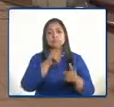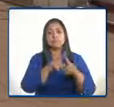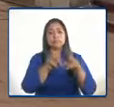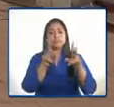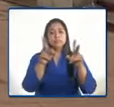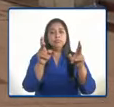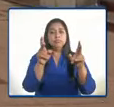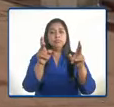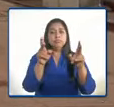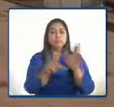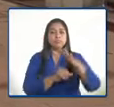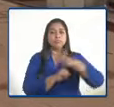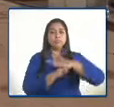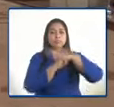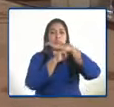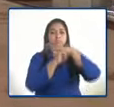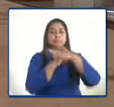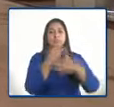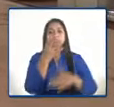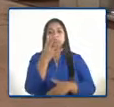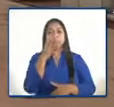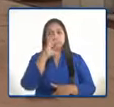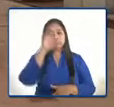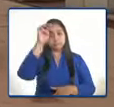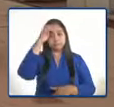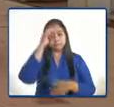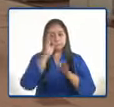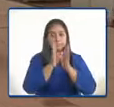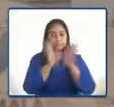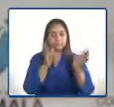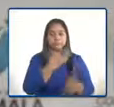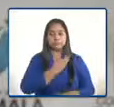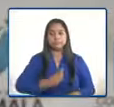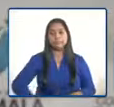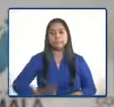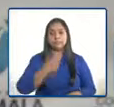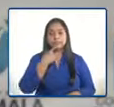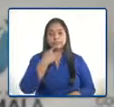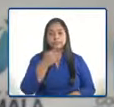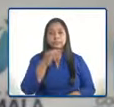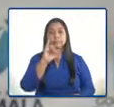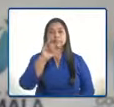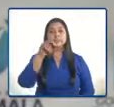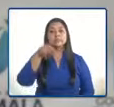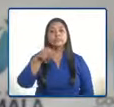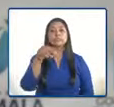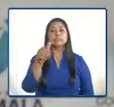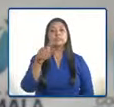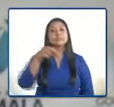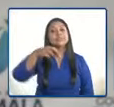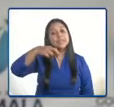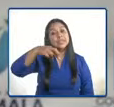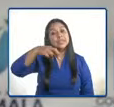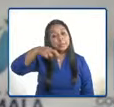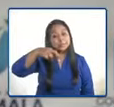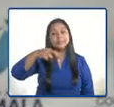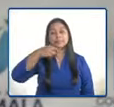del pilar 4 de la política general de gobierno, pues INAP este año, en enero, se